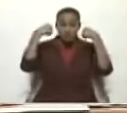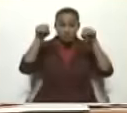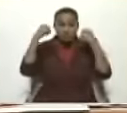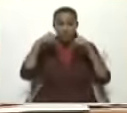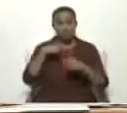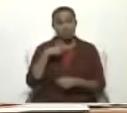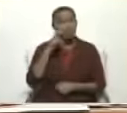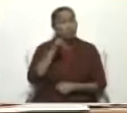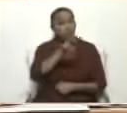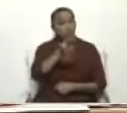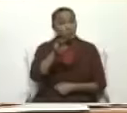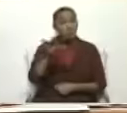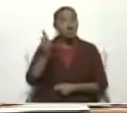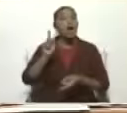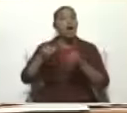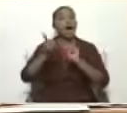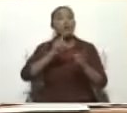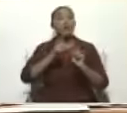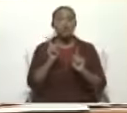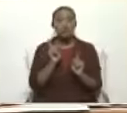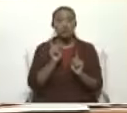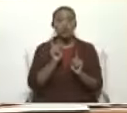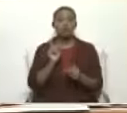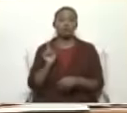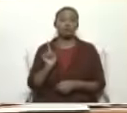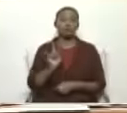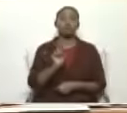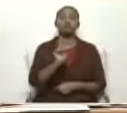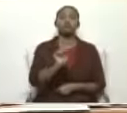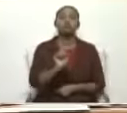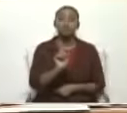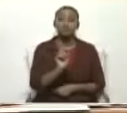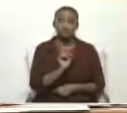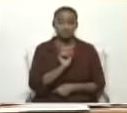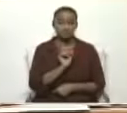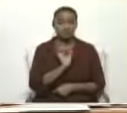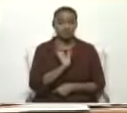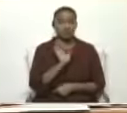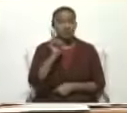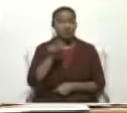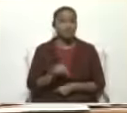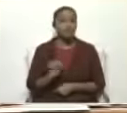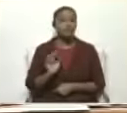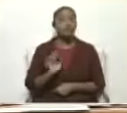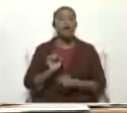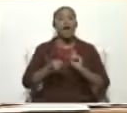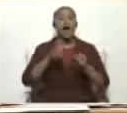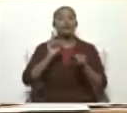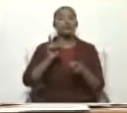los vi. Algunos fueron al simulacro a amenazar al chavismo.